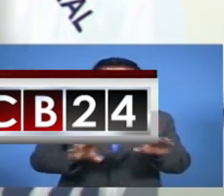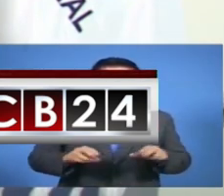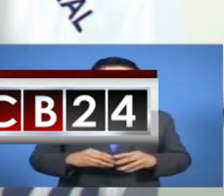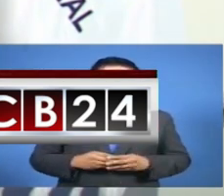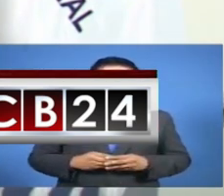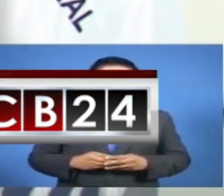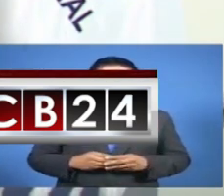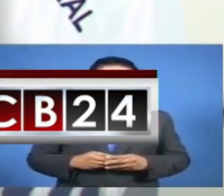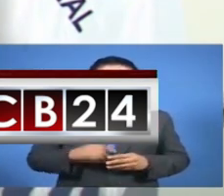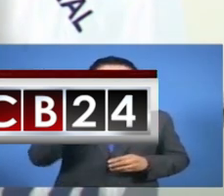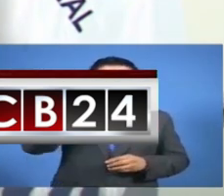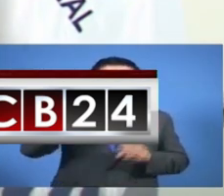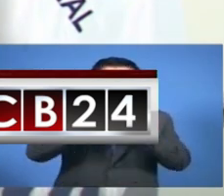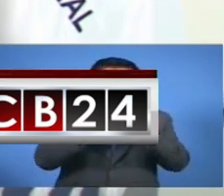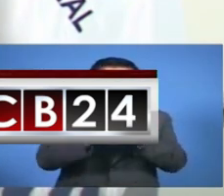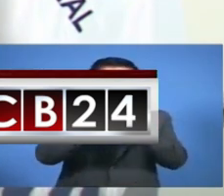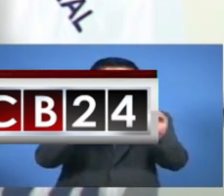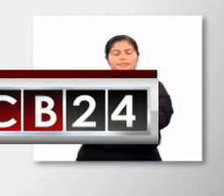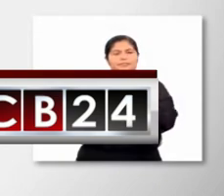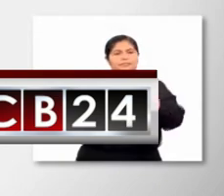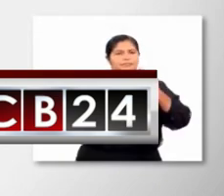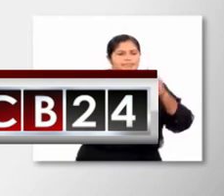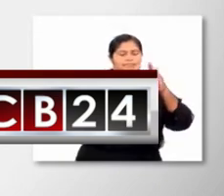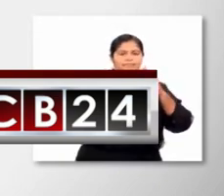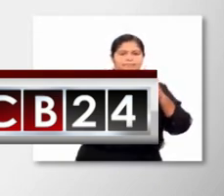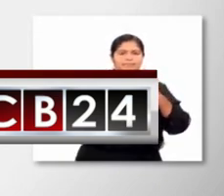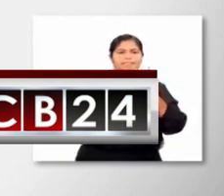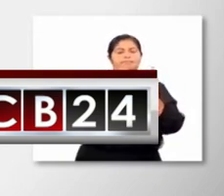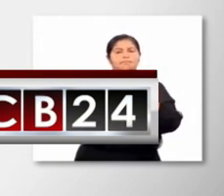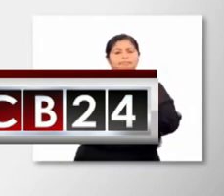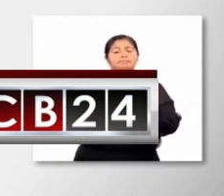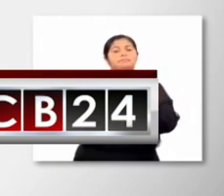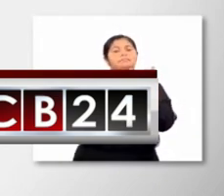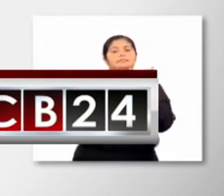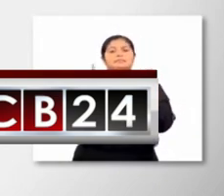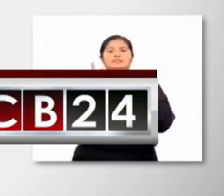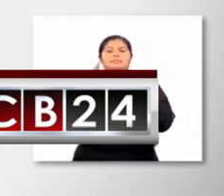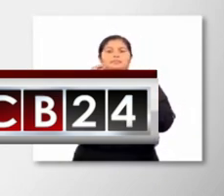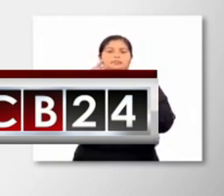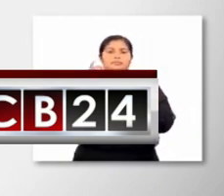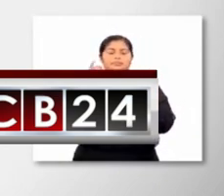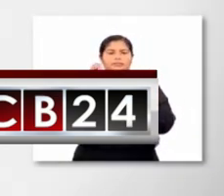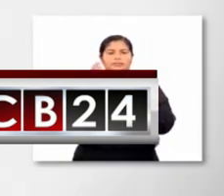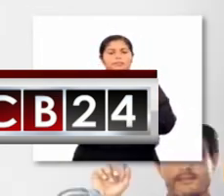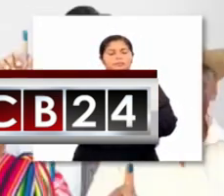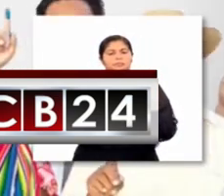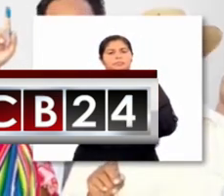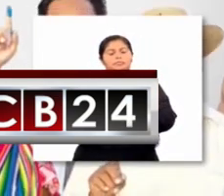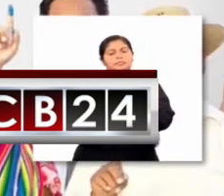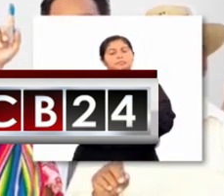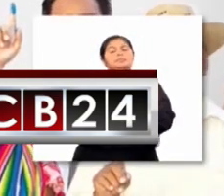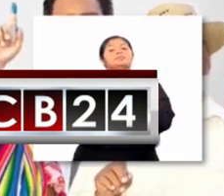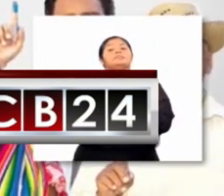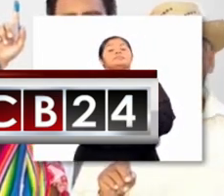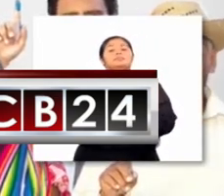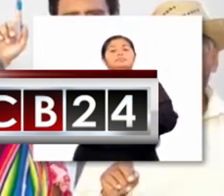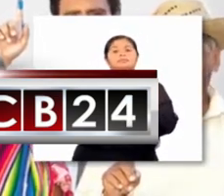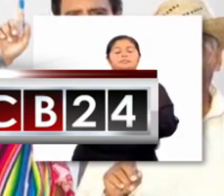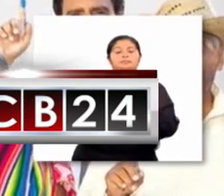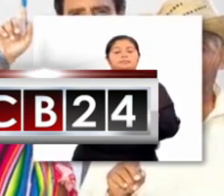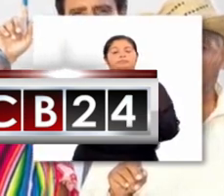mil 713 personas sólo cuentan con los datos de dos mil cincuenta y siete personas que conformarán las juntas electorales